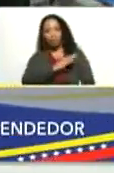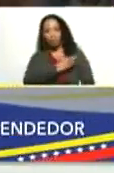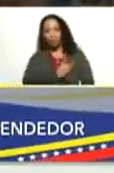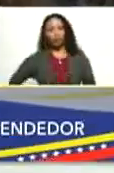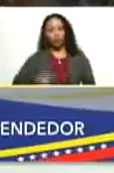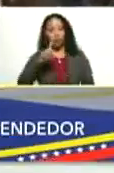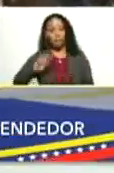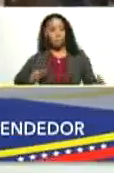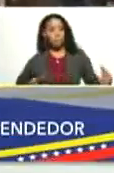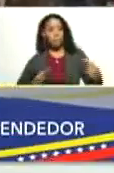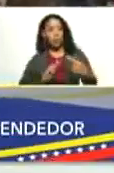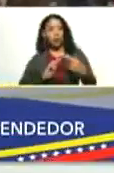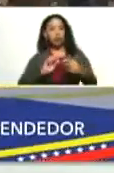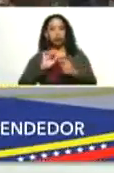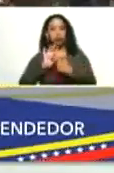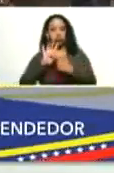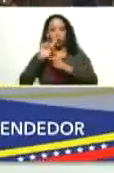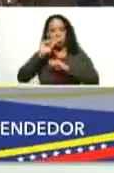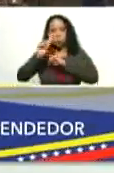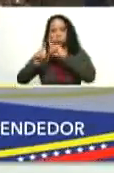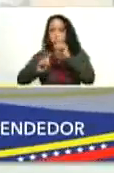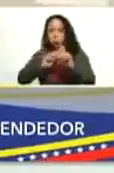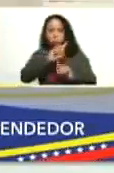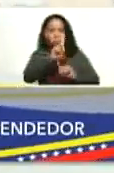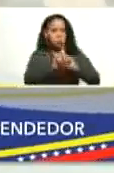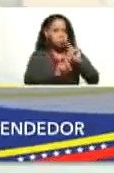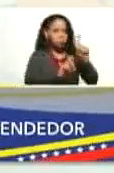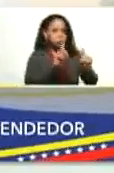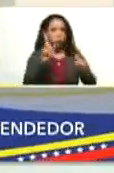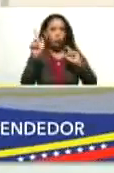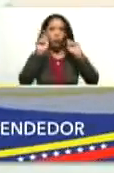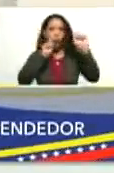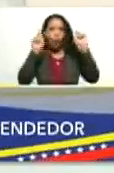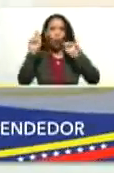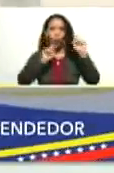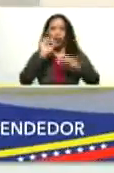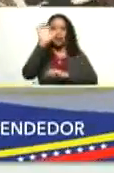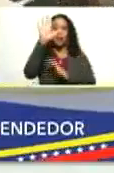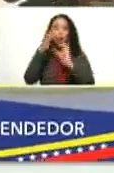una encuesta que nosotros le hicimos a los turistas, a